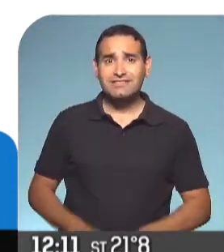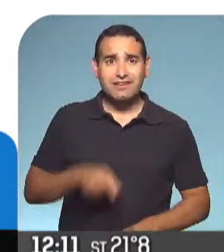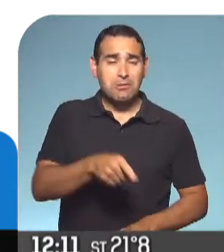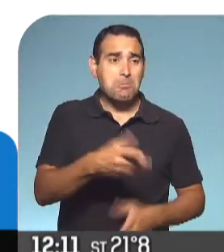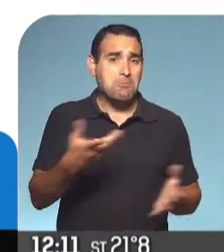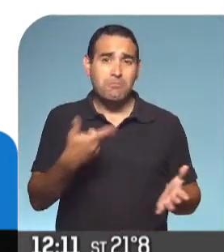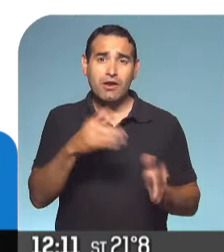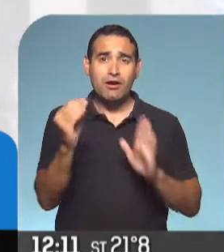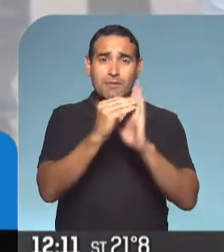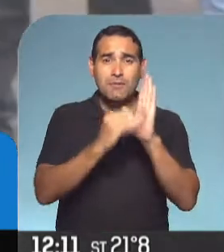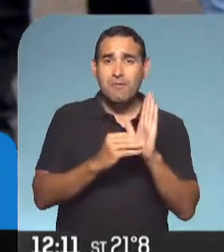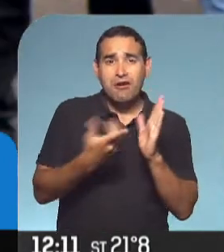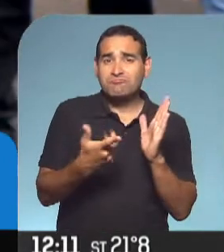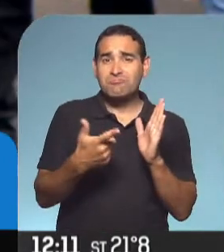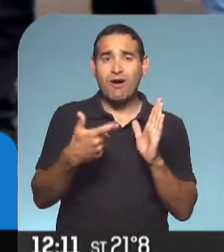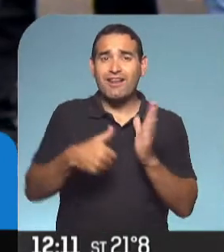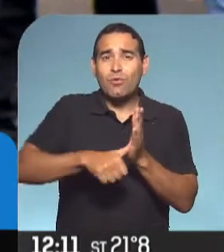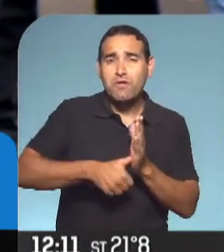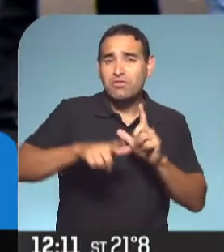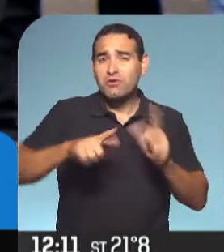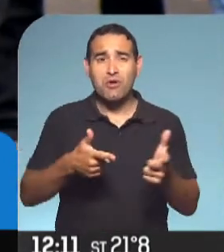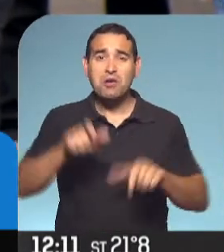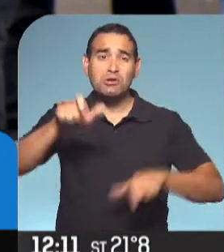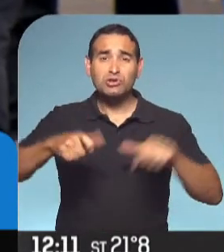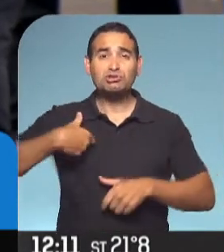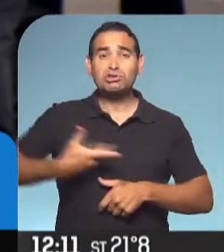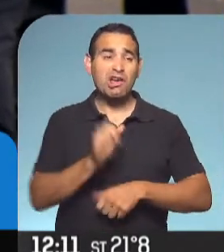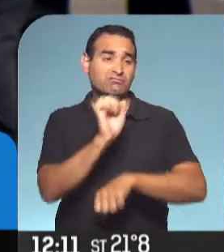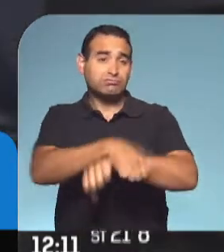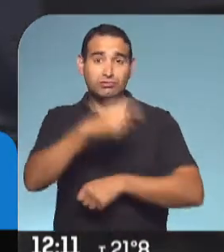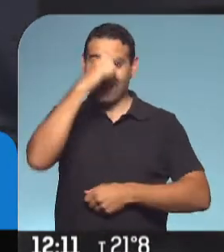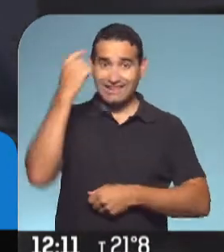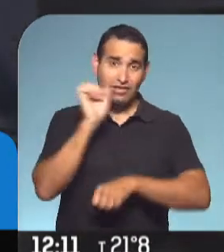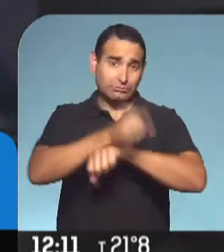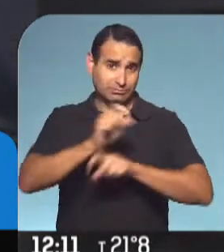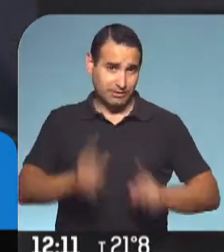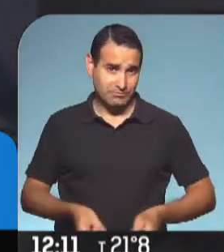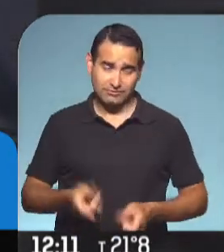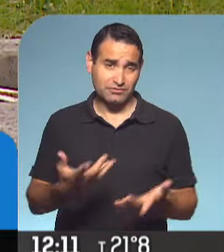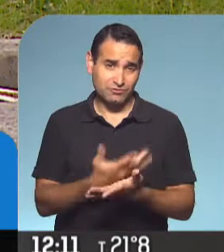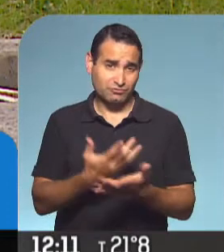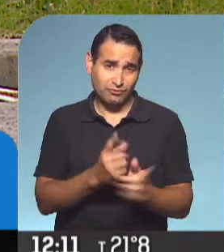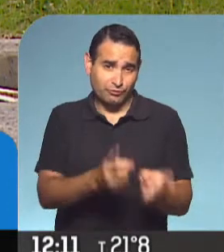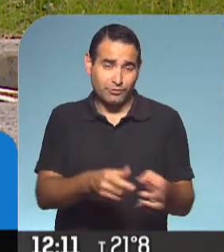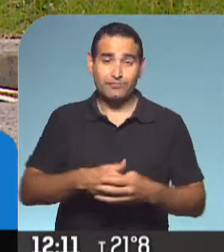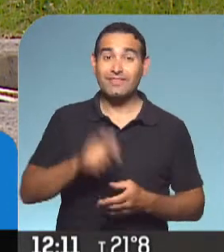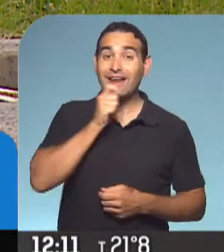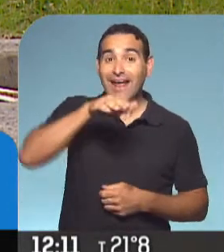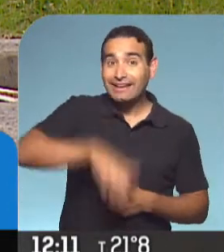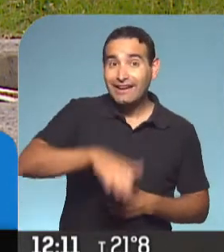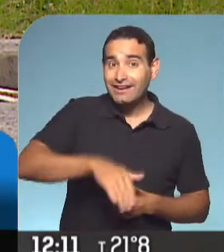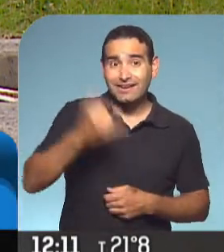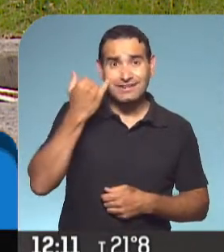este tiempo fue invisible para el Estado y la sociedad, que no hicieron nada para sacarla de esa situación. Esta chiquita estuvo